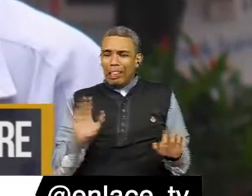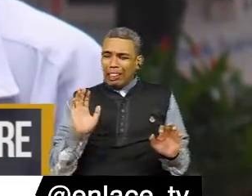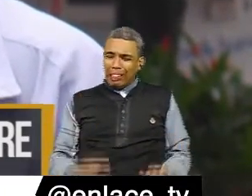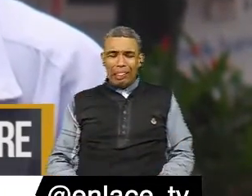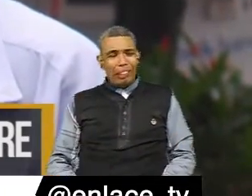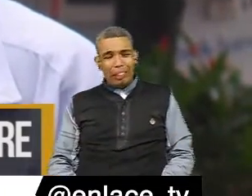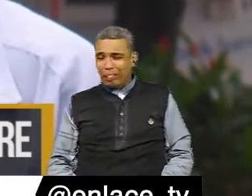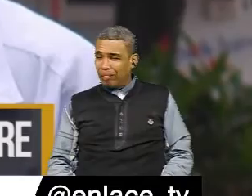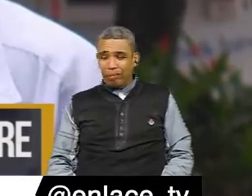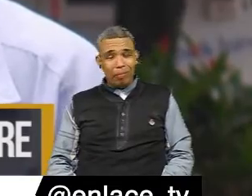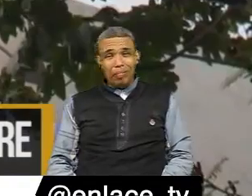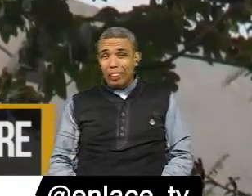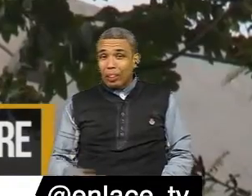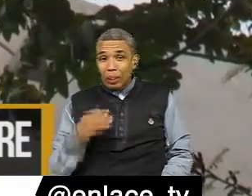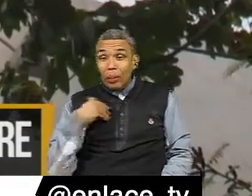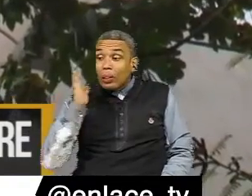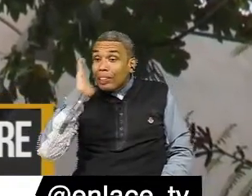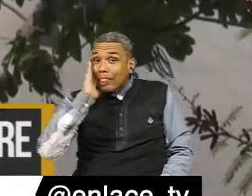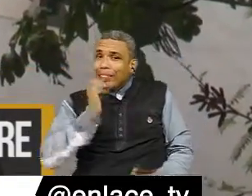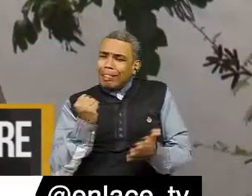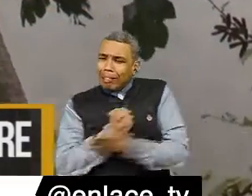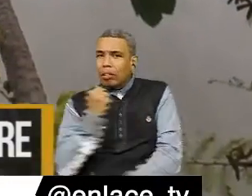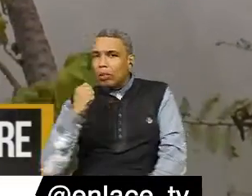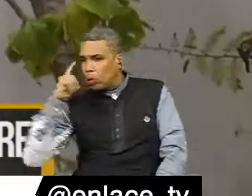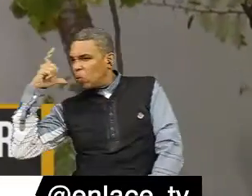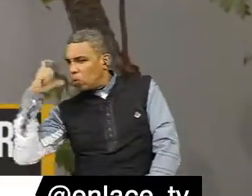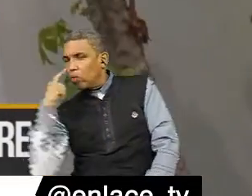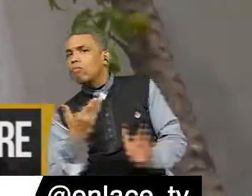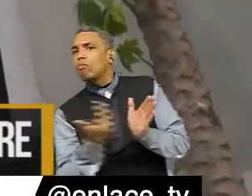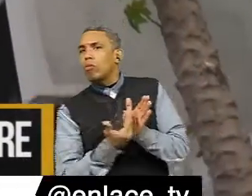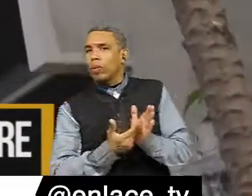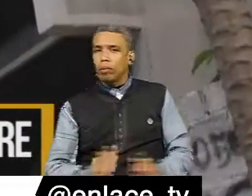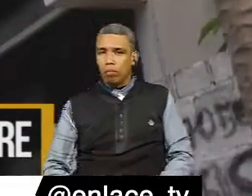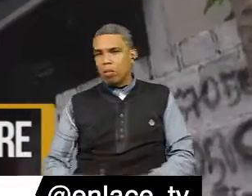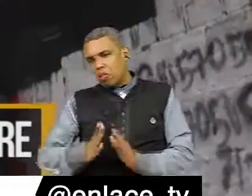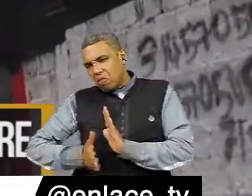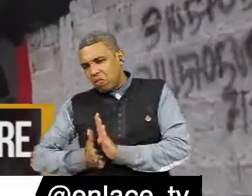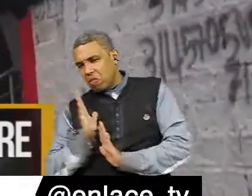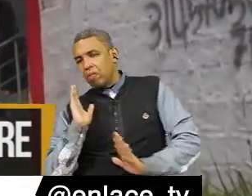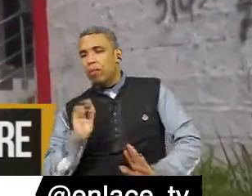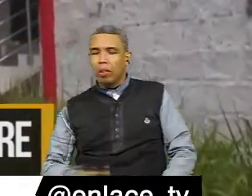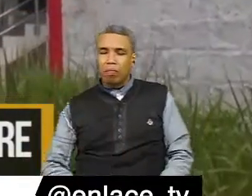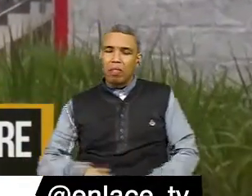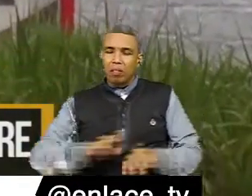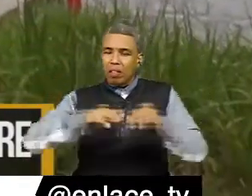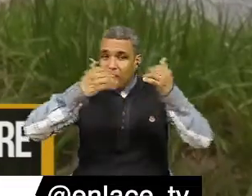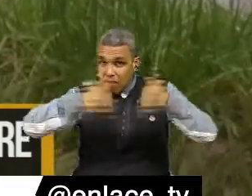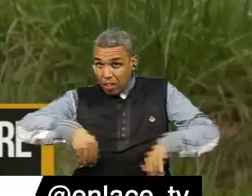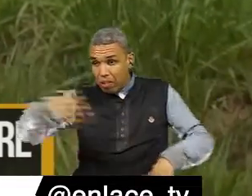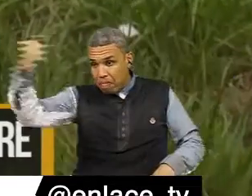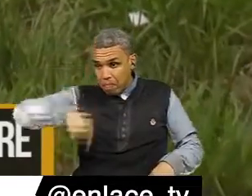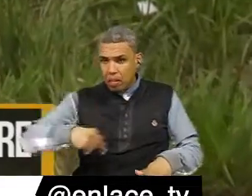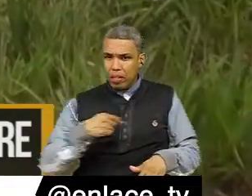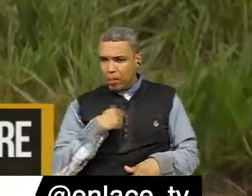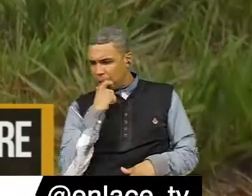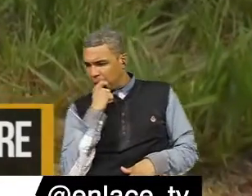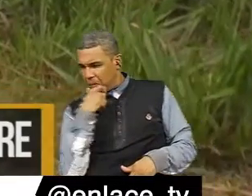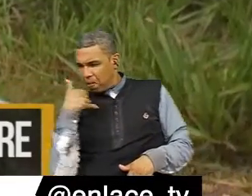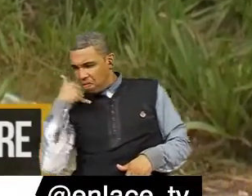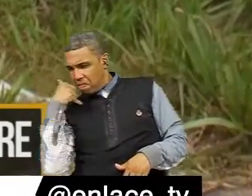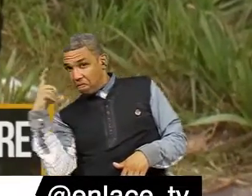y el cable lo cortaron y está ahí tirado en el suelo. Ya estuve averiguando y ninguno me da razón de qué es ese cable ni para dónde va ni nada. La